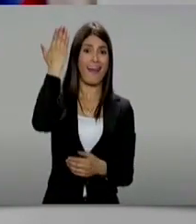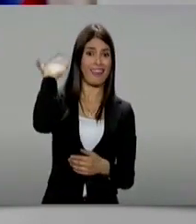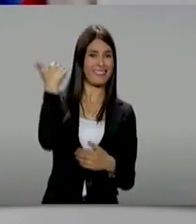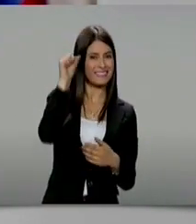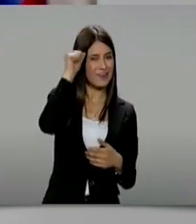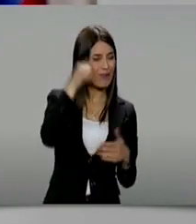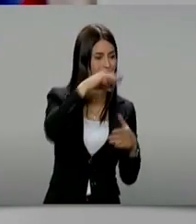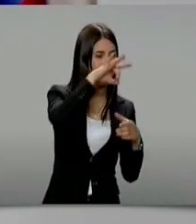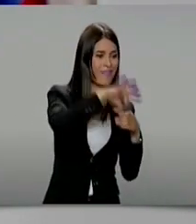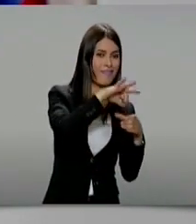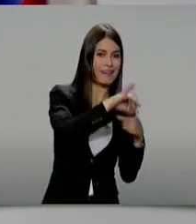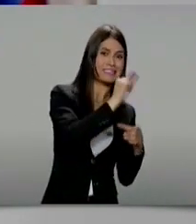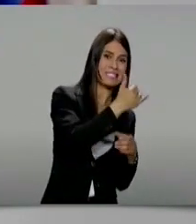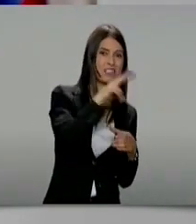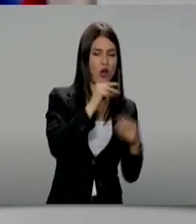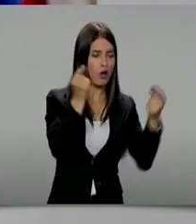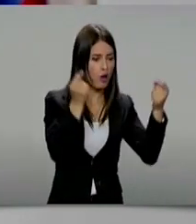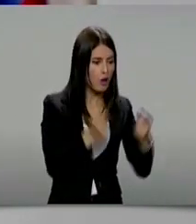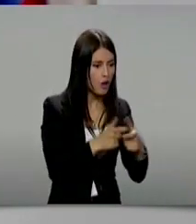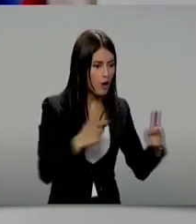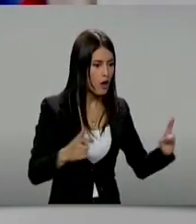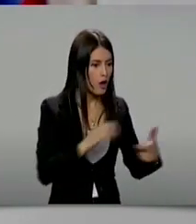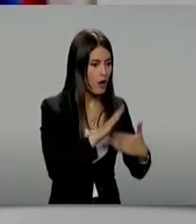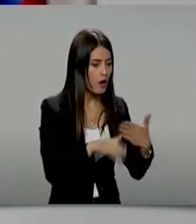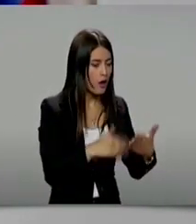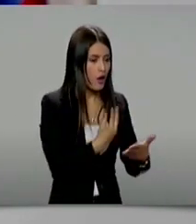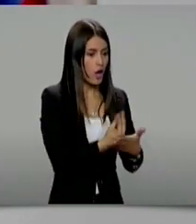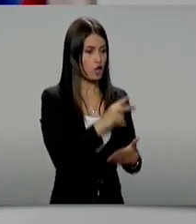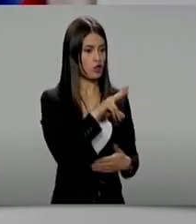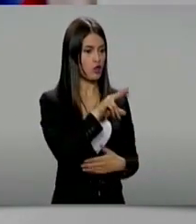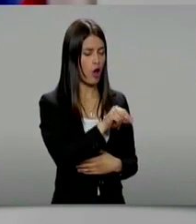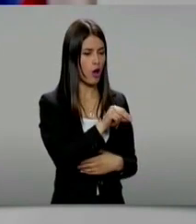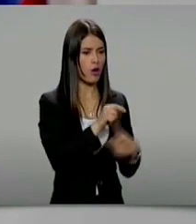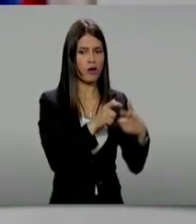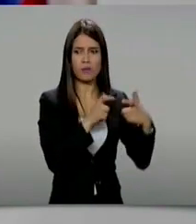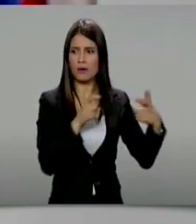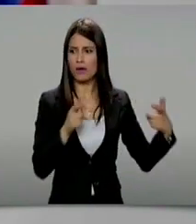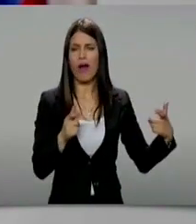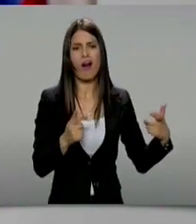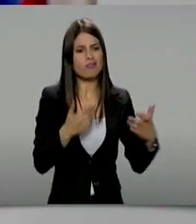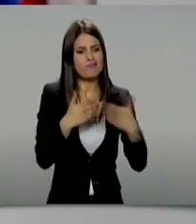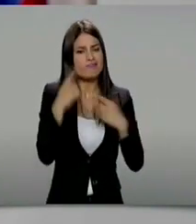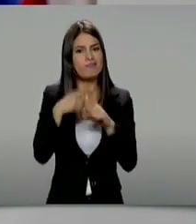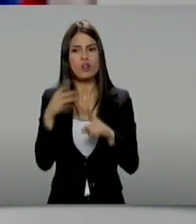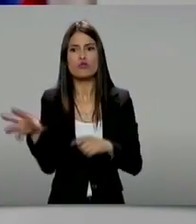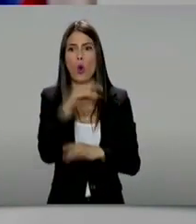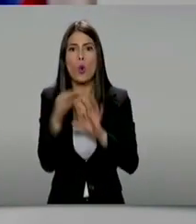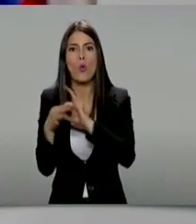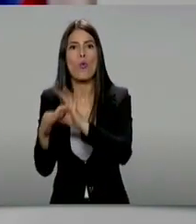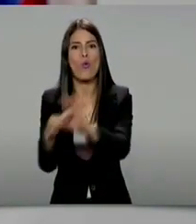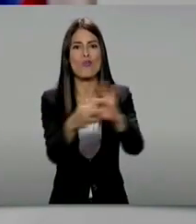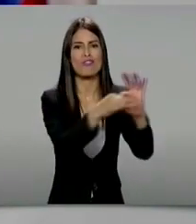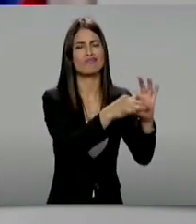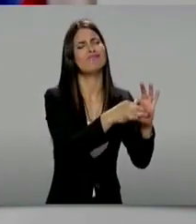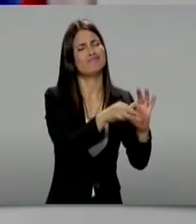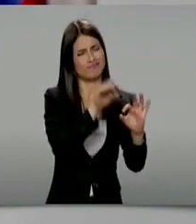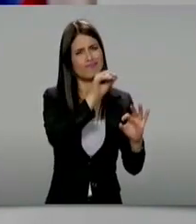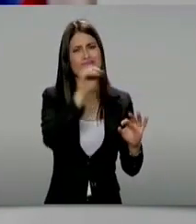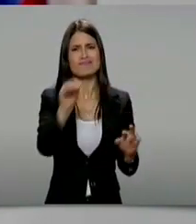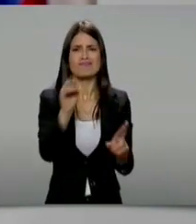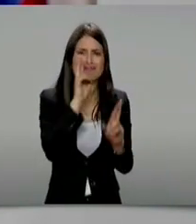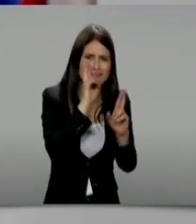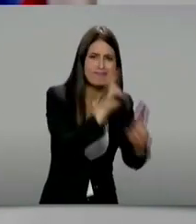agradecer nuevamente la buena disposición y la buena voluntad con la que participaron todos los voceros